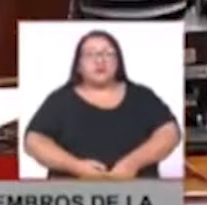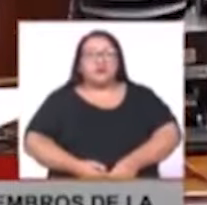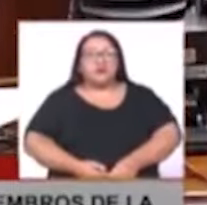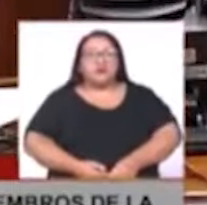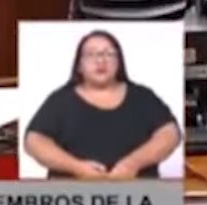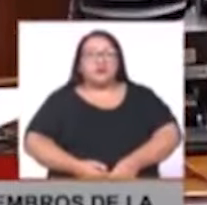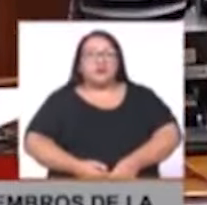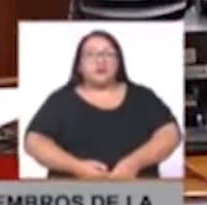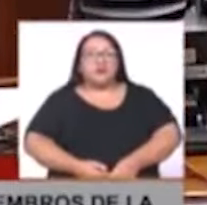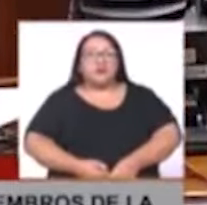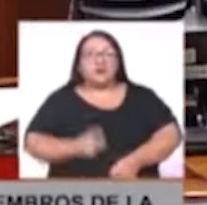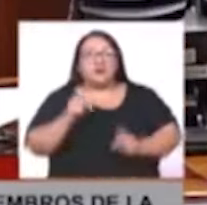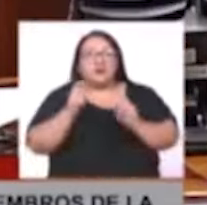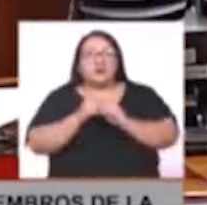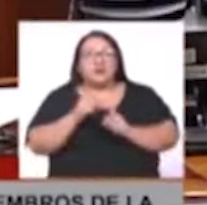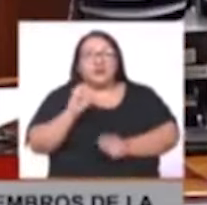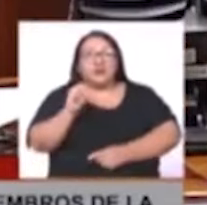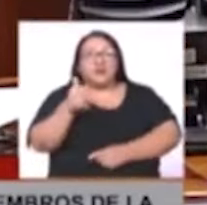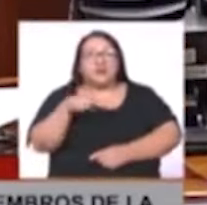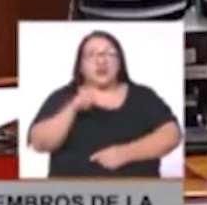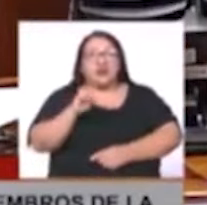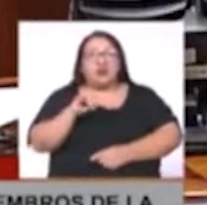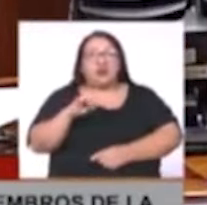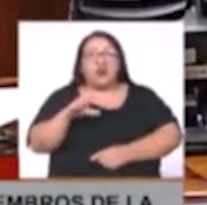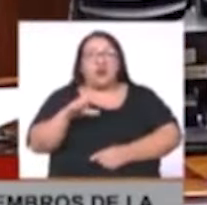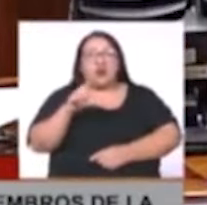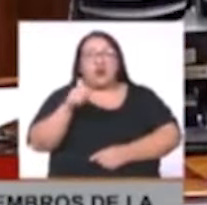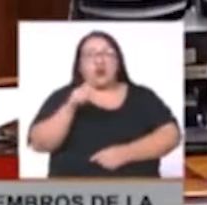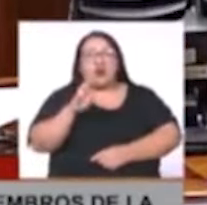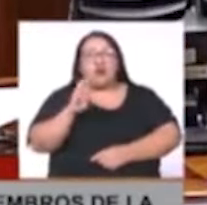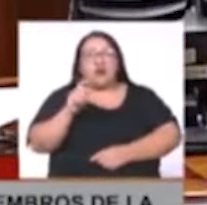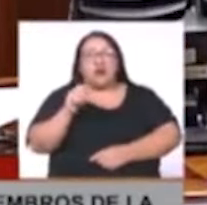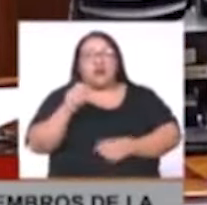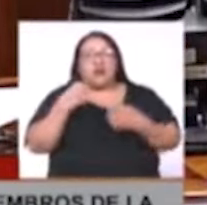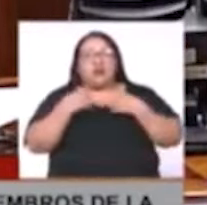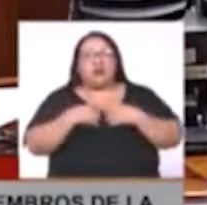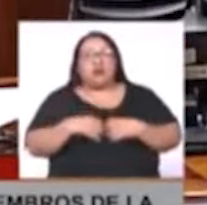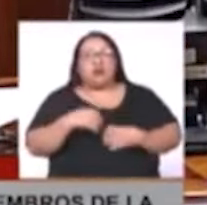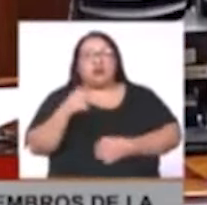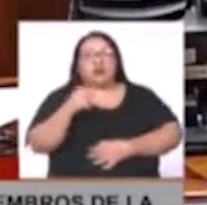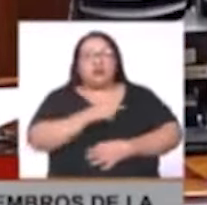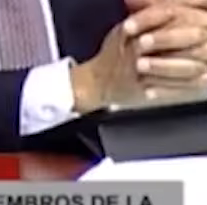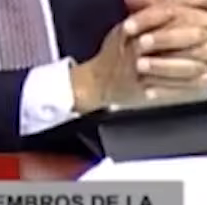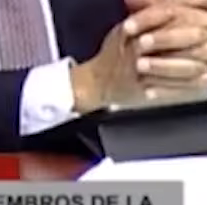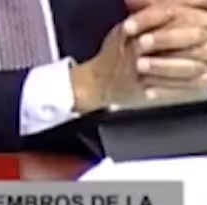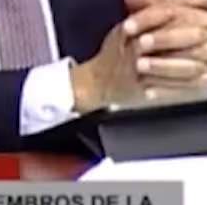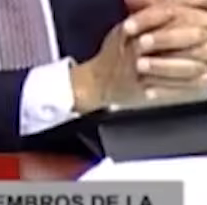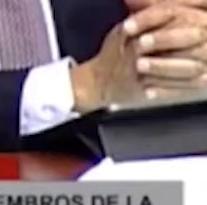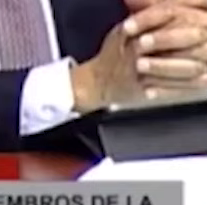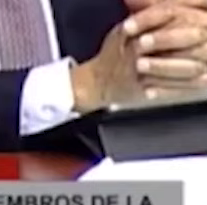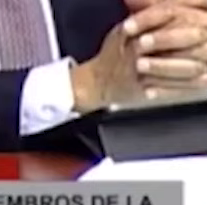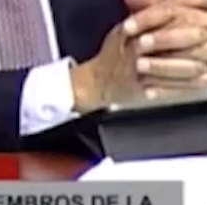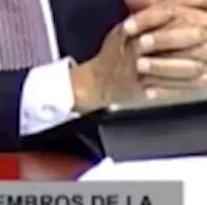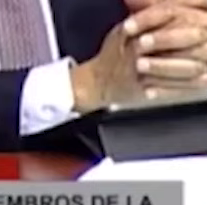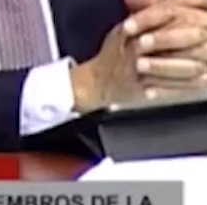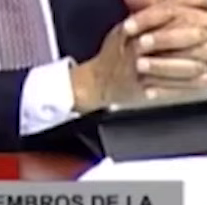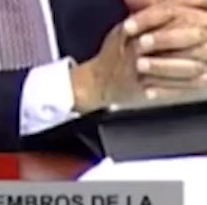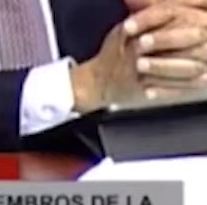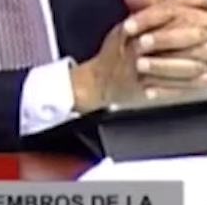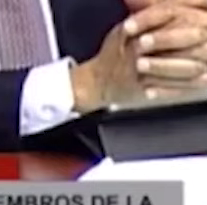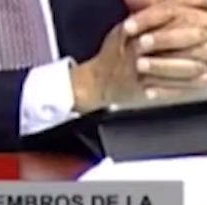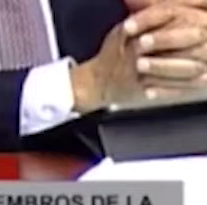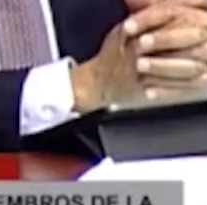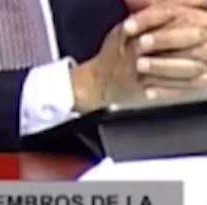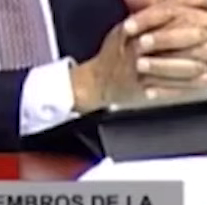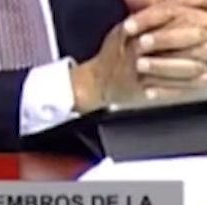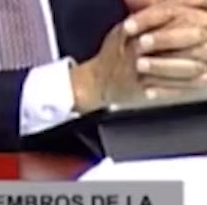pautas. Dentro de ese proceso fue elegido como candidato ya miembro de la Junta Nacional de